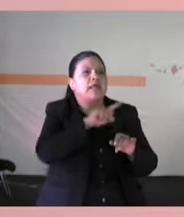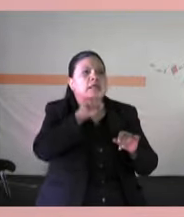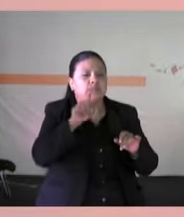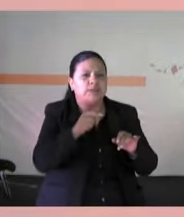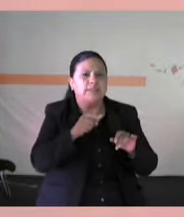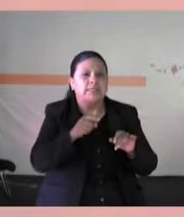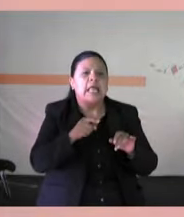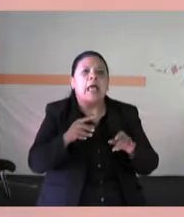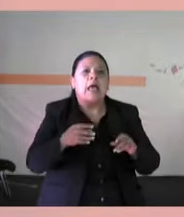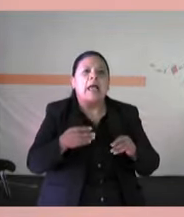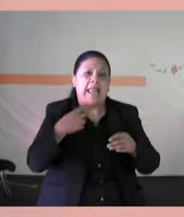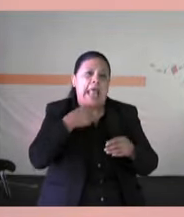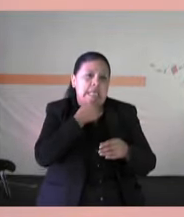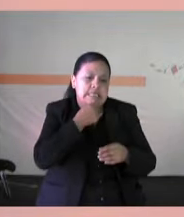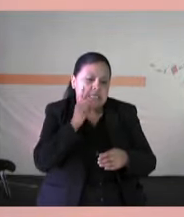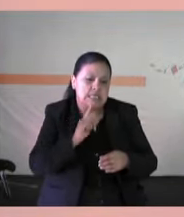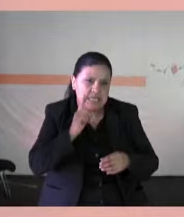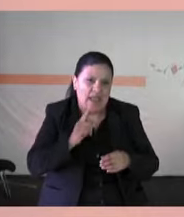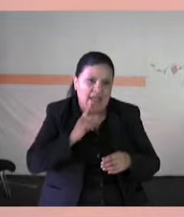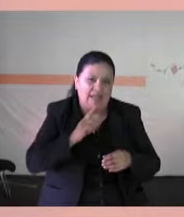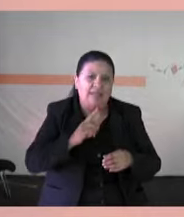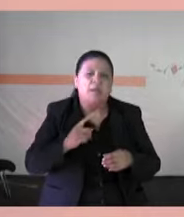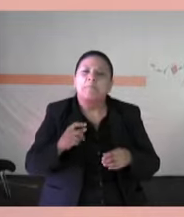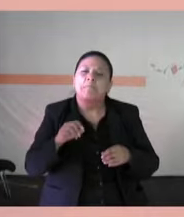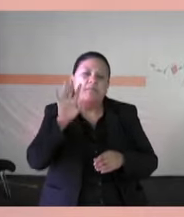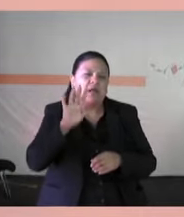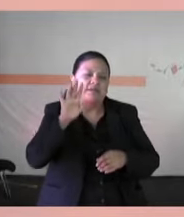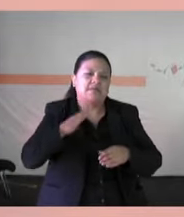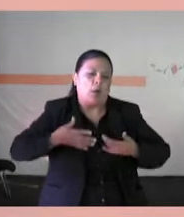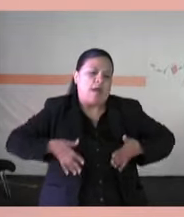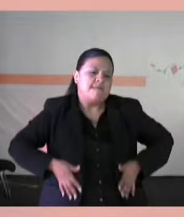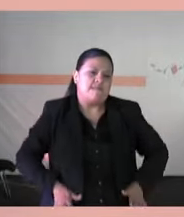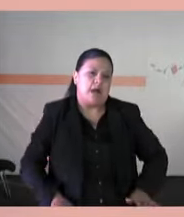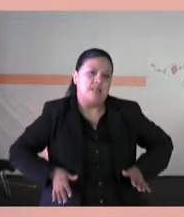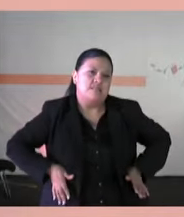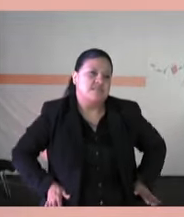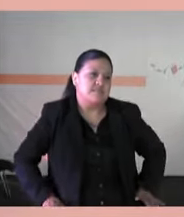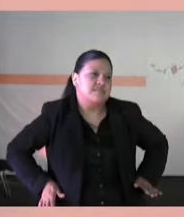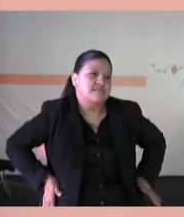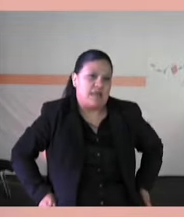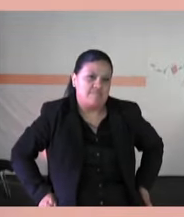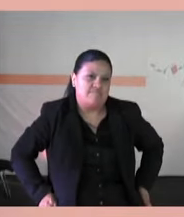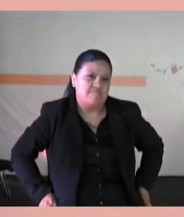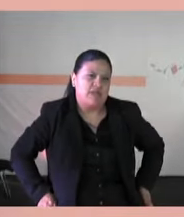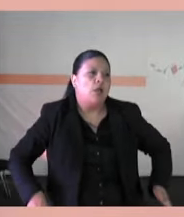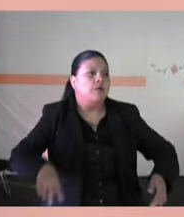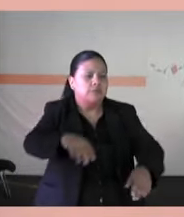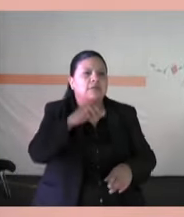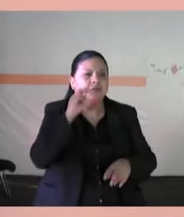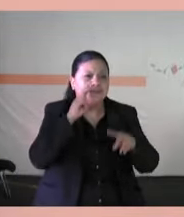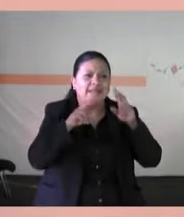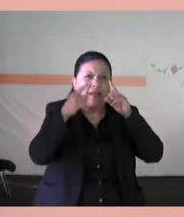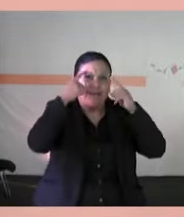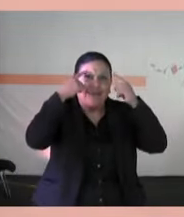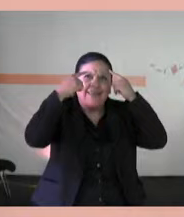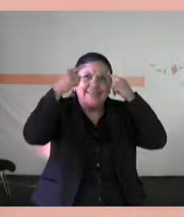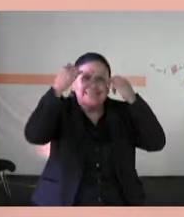falda hawaiana. O sea, de verdad están viendo lo que yo les estoy... O sea, están viéndolo en su